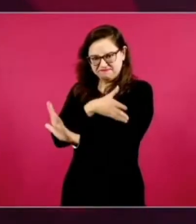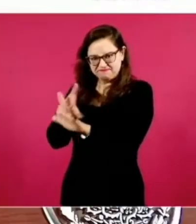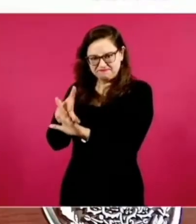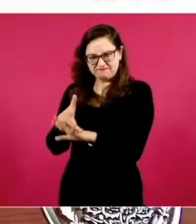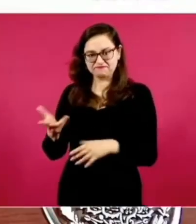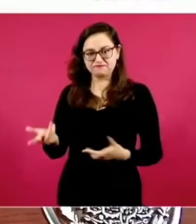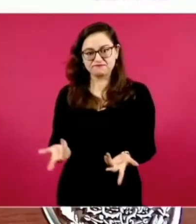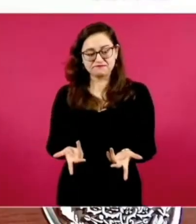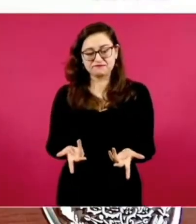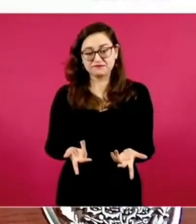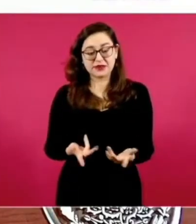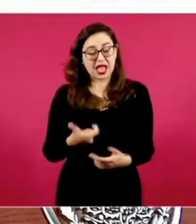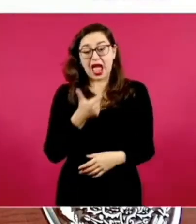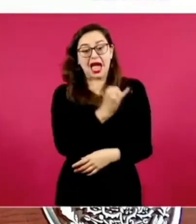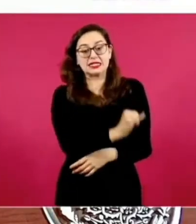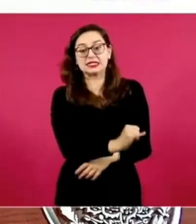hegemónicos.